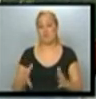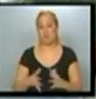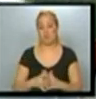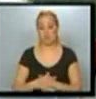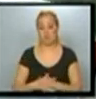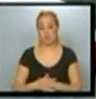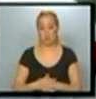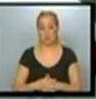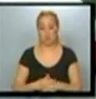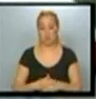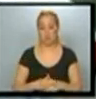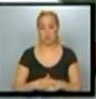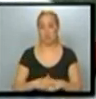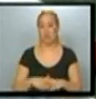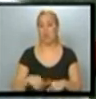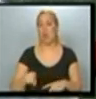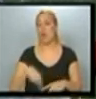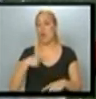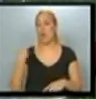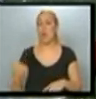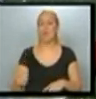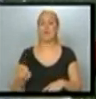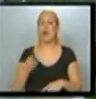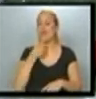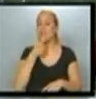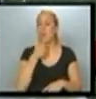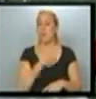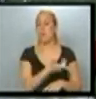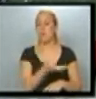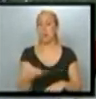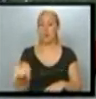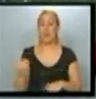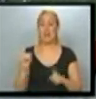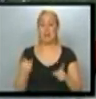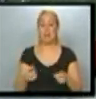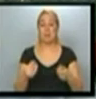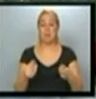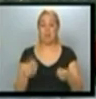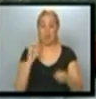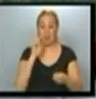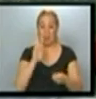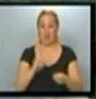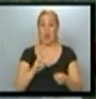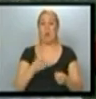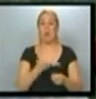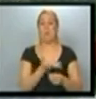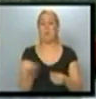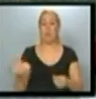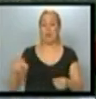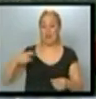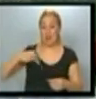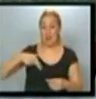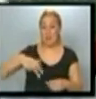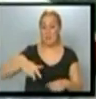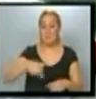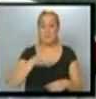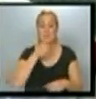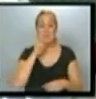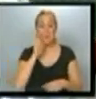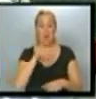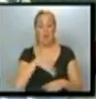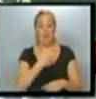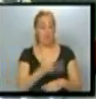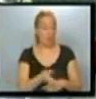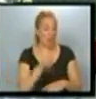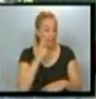haya pasado alguna situación con el público, que también, porque esto está a la vista, como ustedes ven, del público que pasa, que si lo encontraron afuera lo pudieron